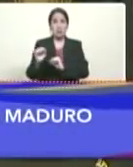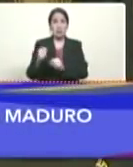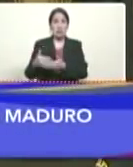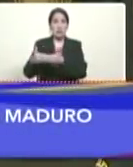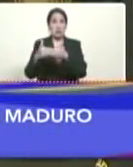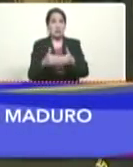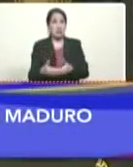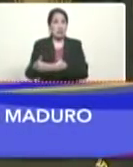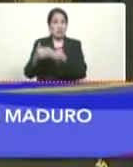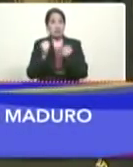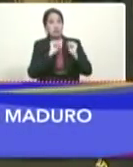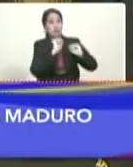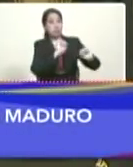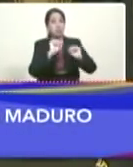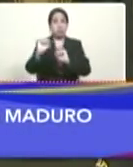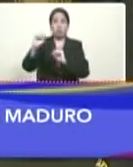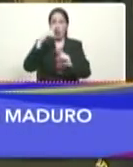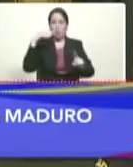cibernéticas